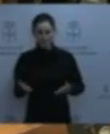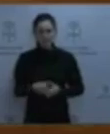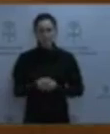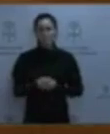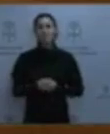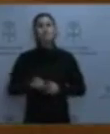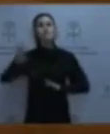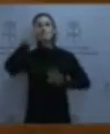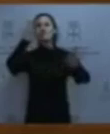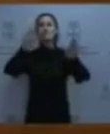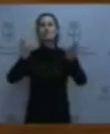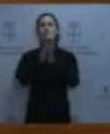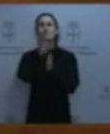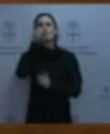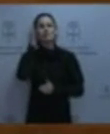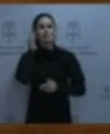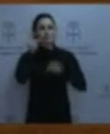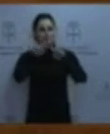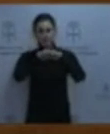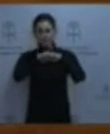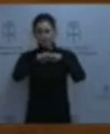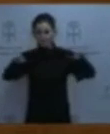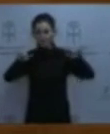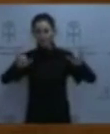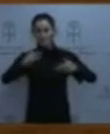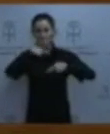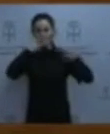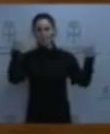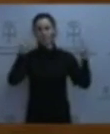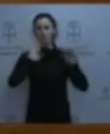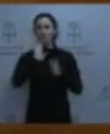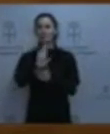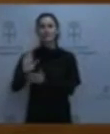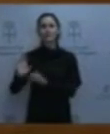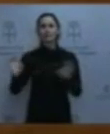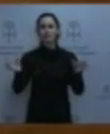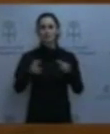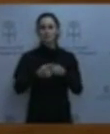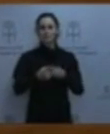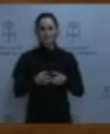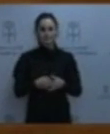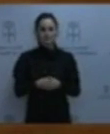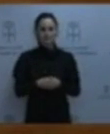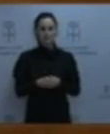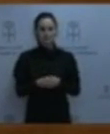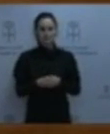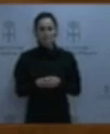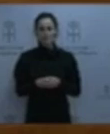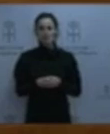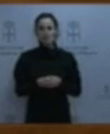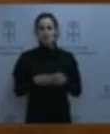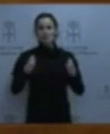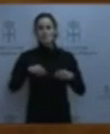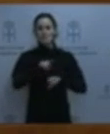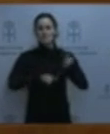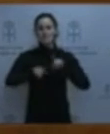un saludo a las compañeras y compañeros que están aquí presentes representando al colectivo afectado por este problema que no